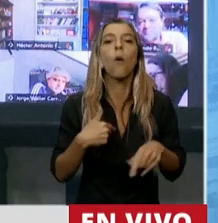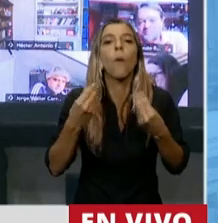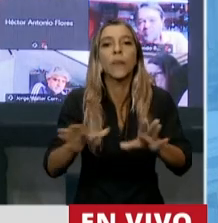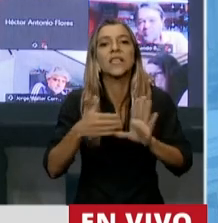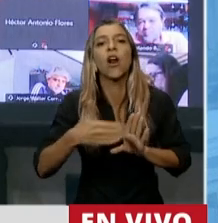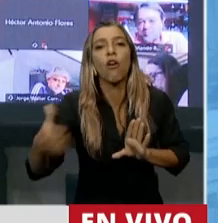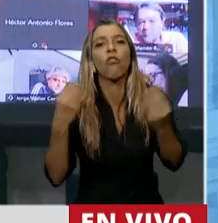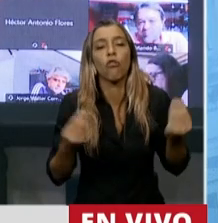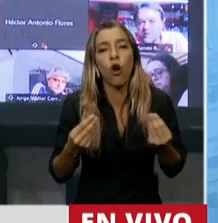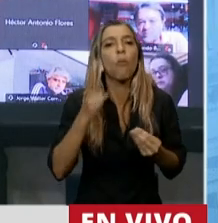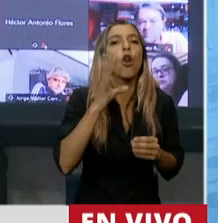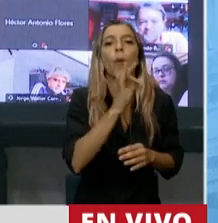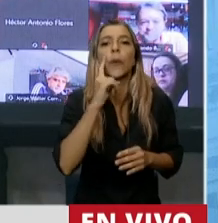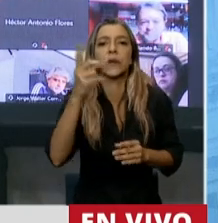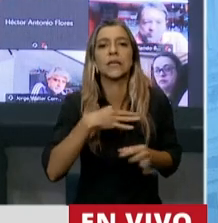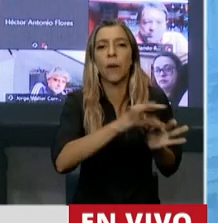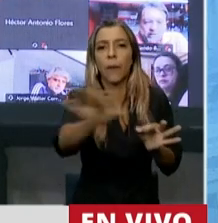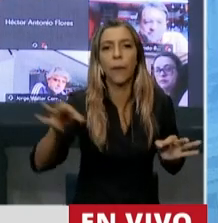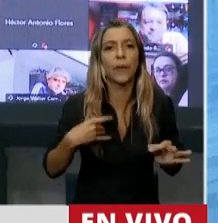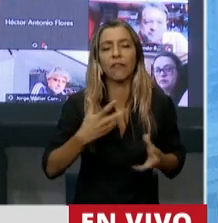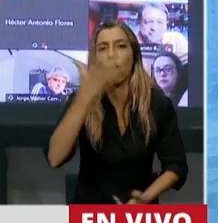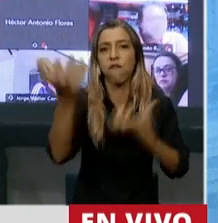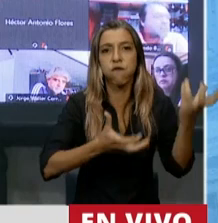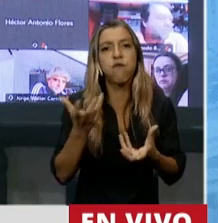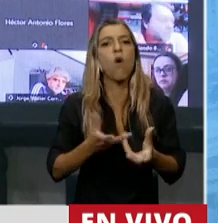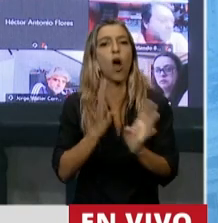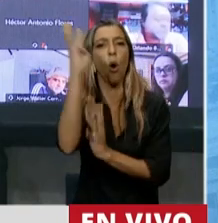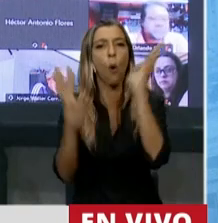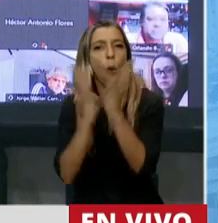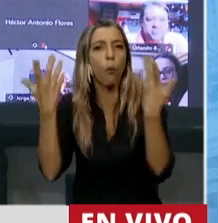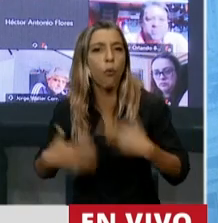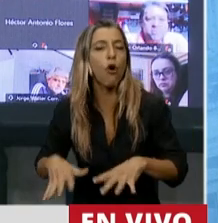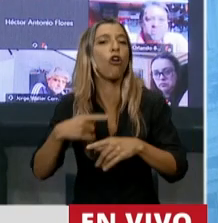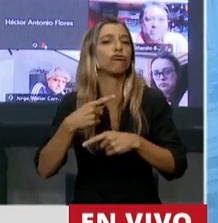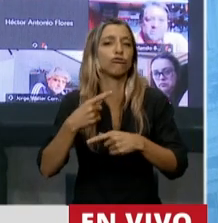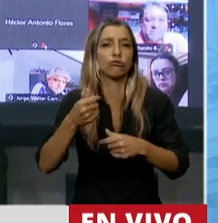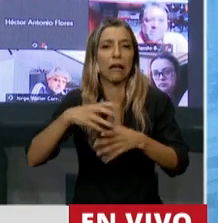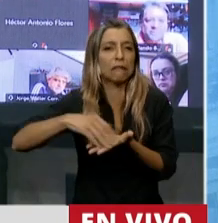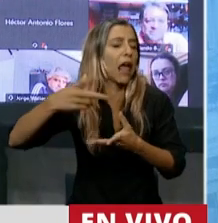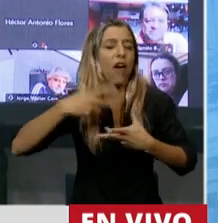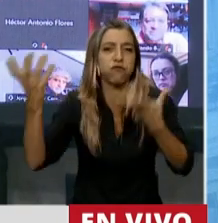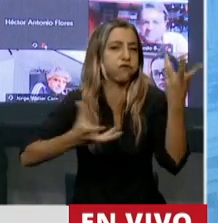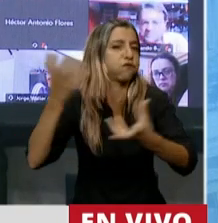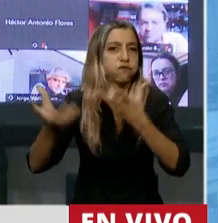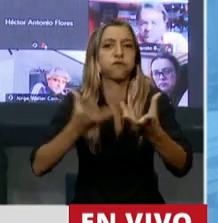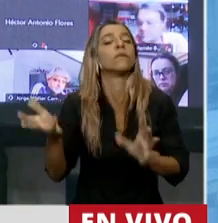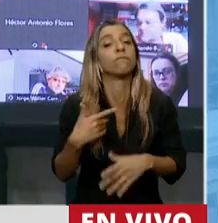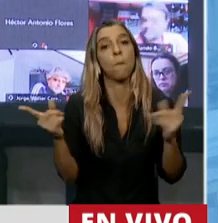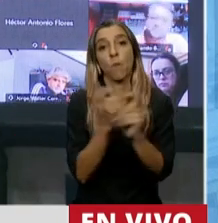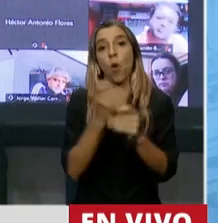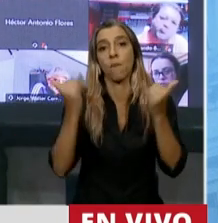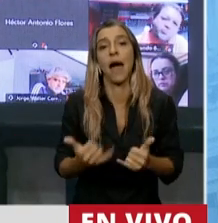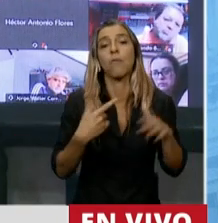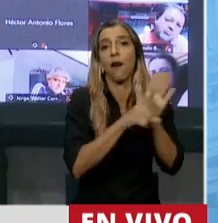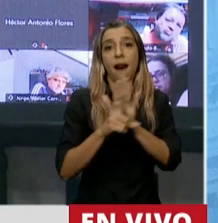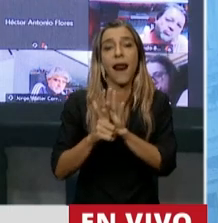charla. 900.000 hectáreas prendidas a fuego de humedales y bosques nativos. Tenemos muchas leyes y tenemos un problema, que muchas de esas